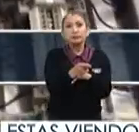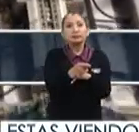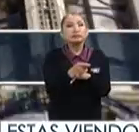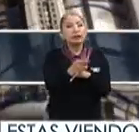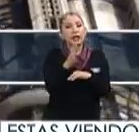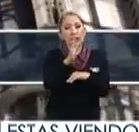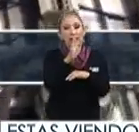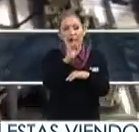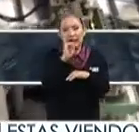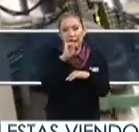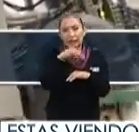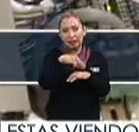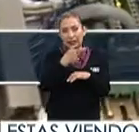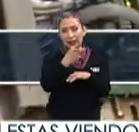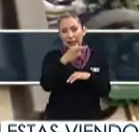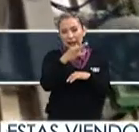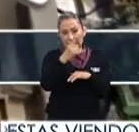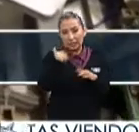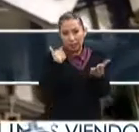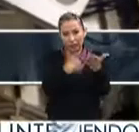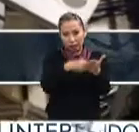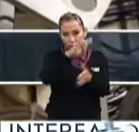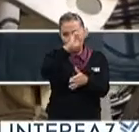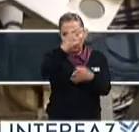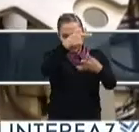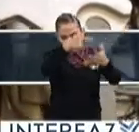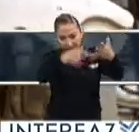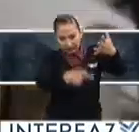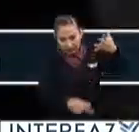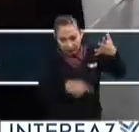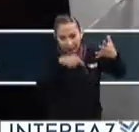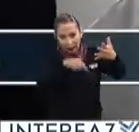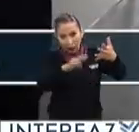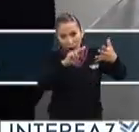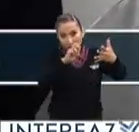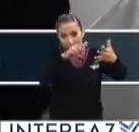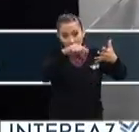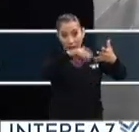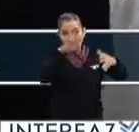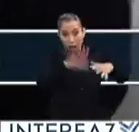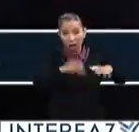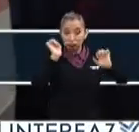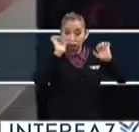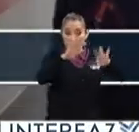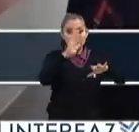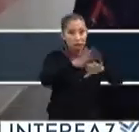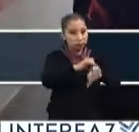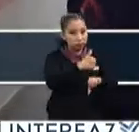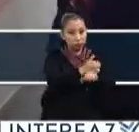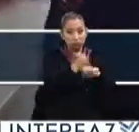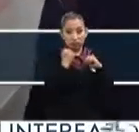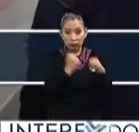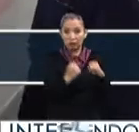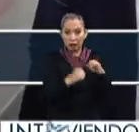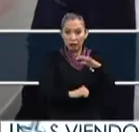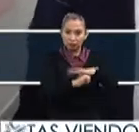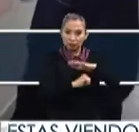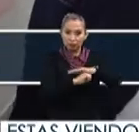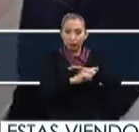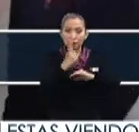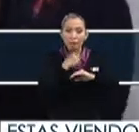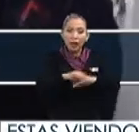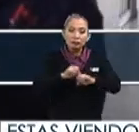que de las ingenierías que manejamos en la Universidad del Valle de México es la más fuerte y la más consolidada, la